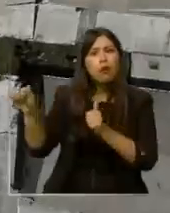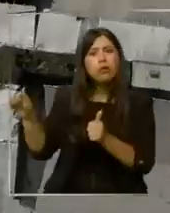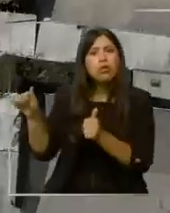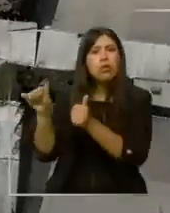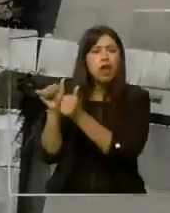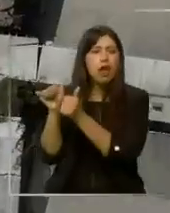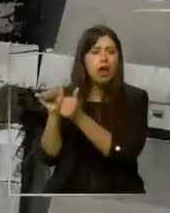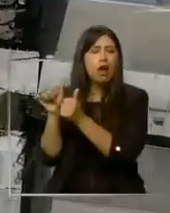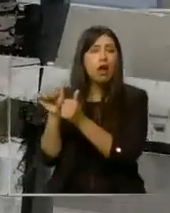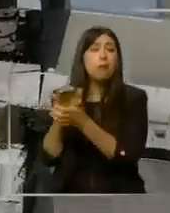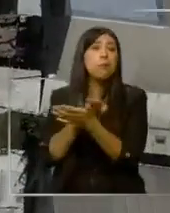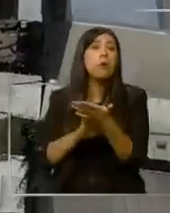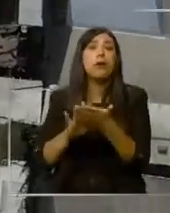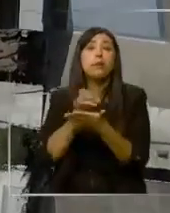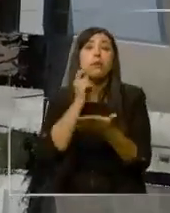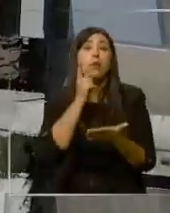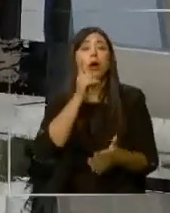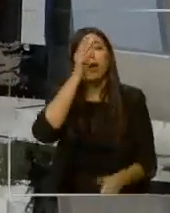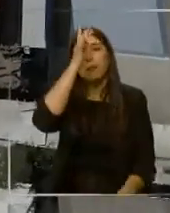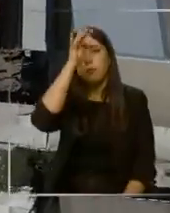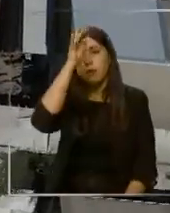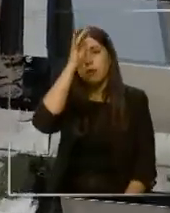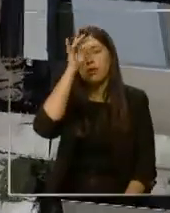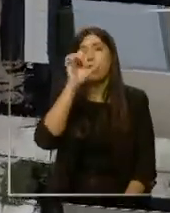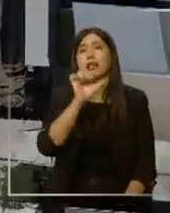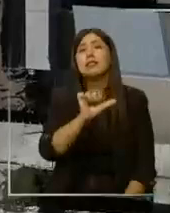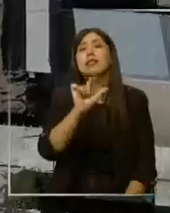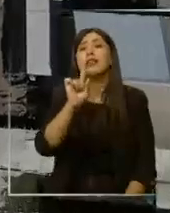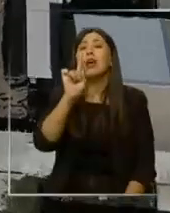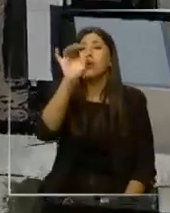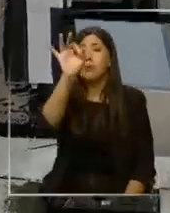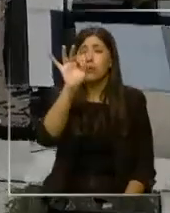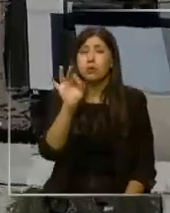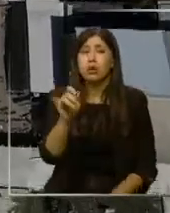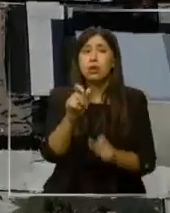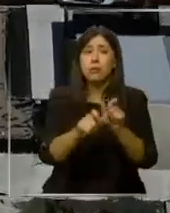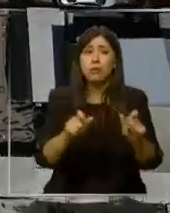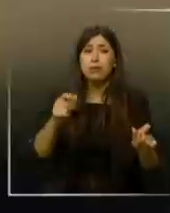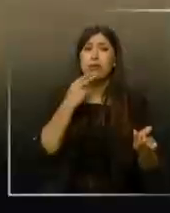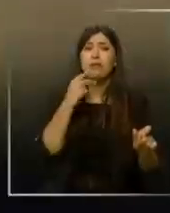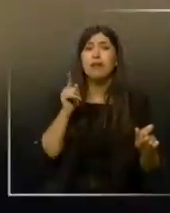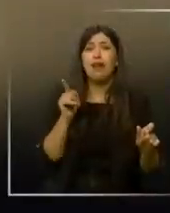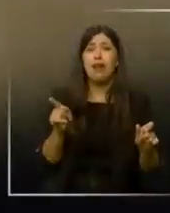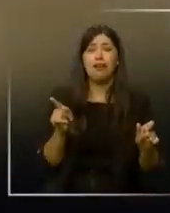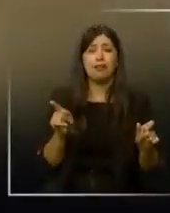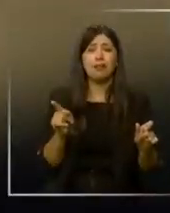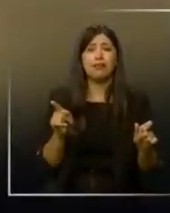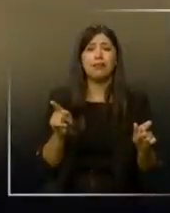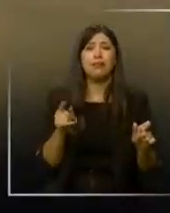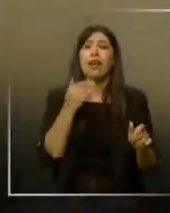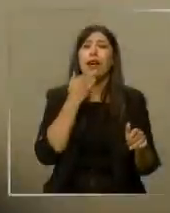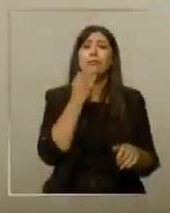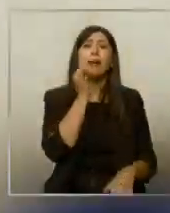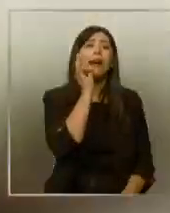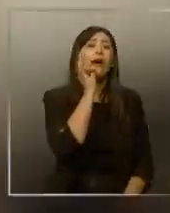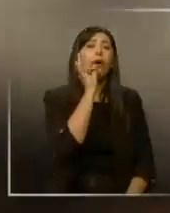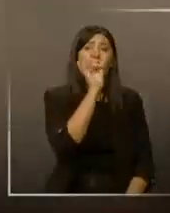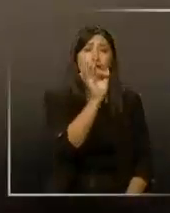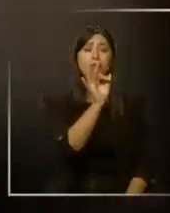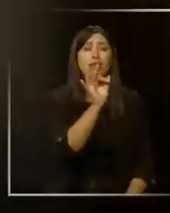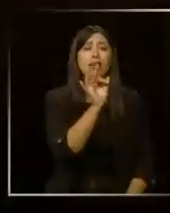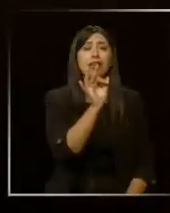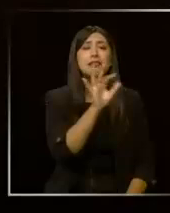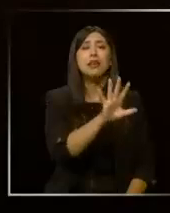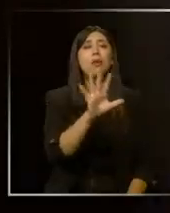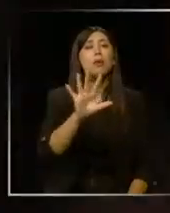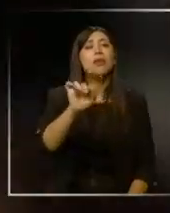ella ejemplo de esto es puente alto con un 61 por de sus habitantes viviendo en ella y también las Condes con un